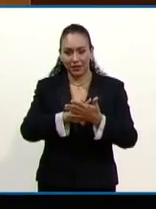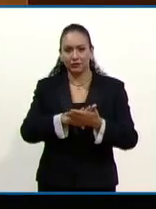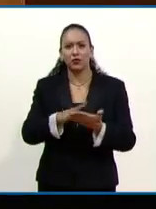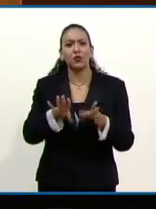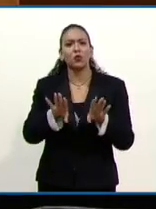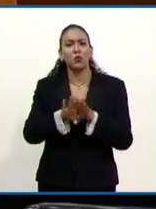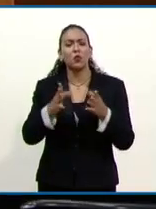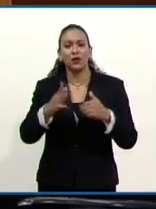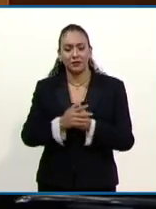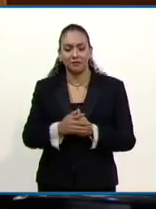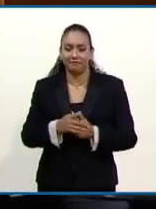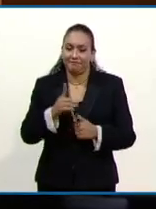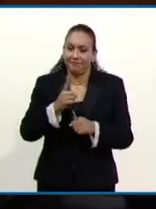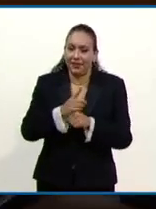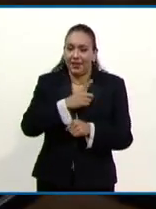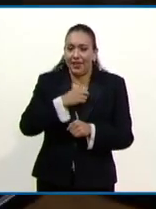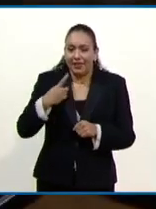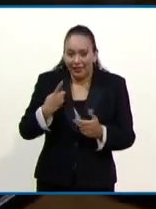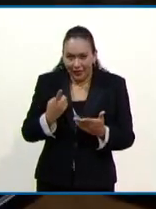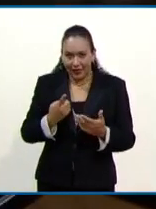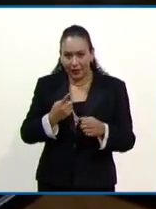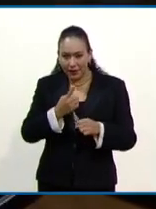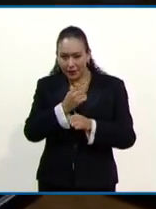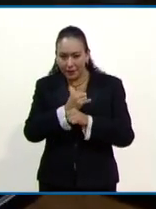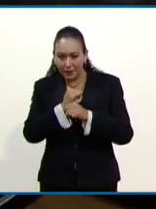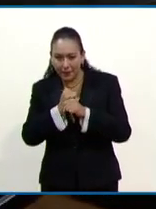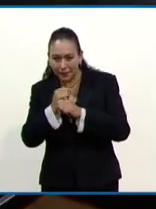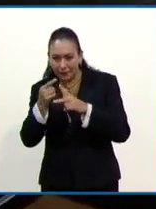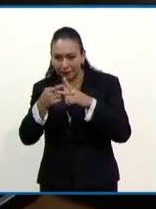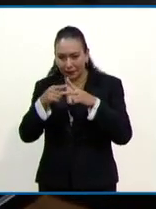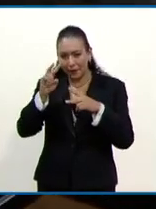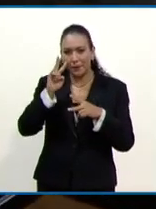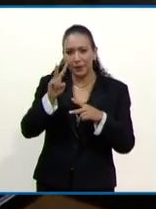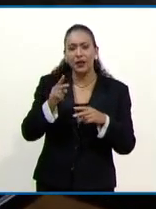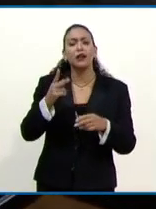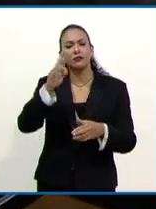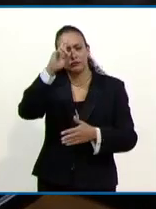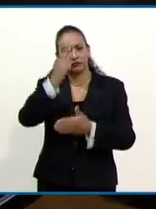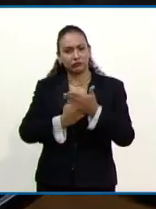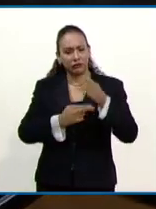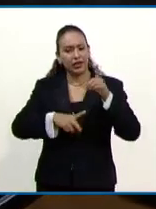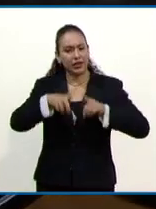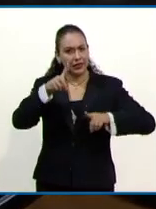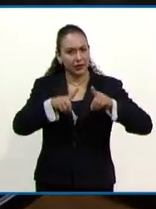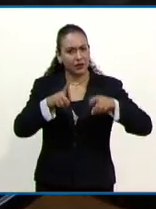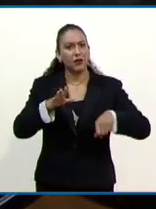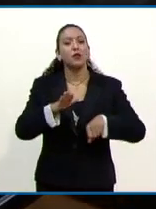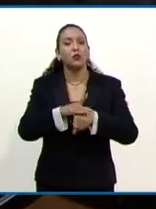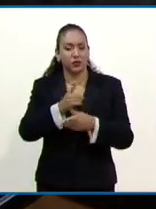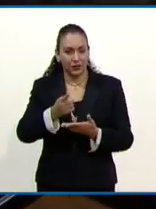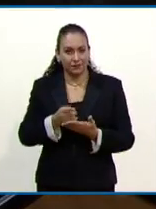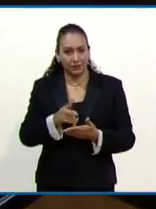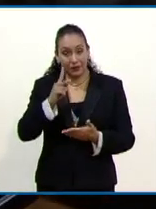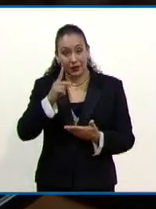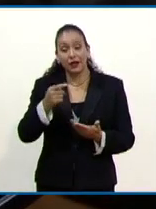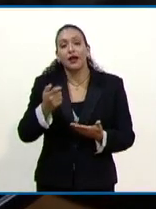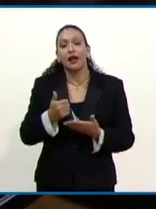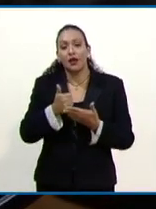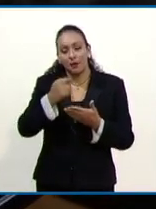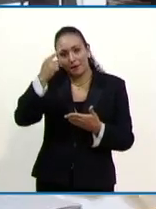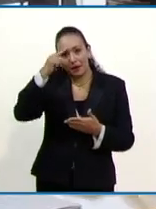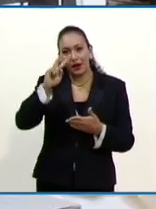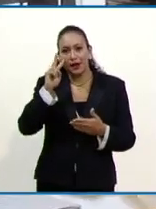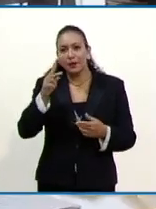entre la media aritmética de las sanciones mínima y máxima del delito de que se trate. Esto para garantizar el equilibrio procesal entre